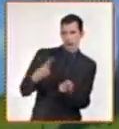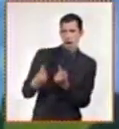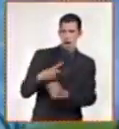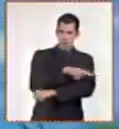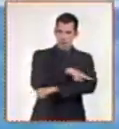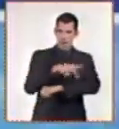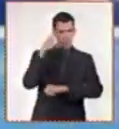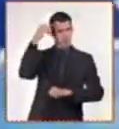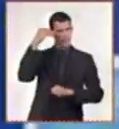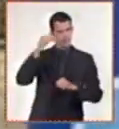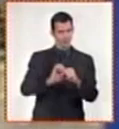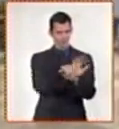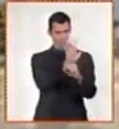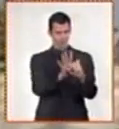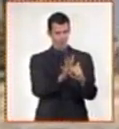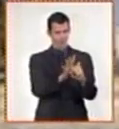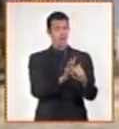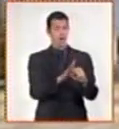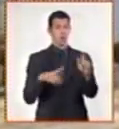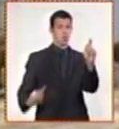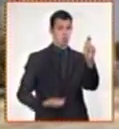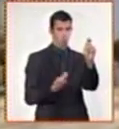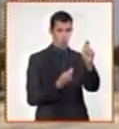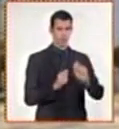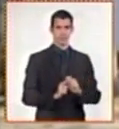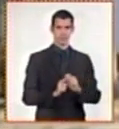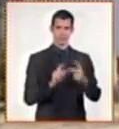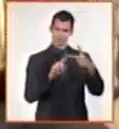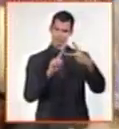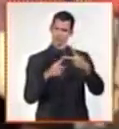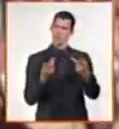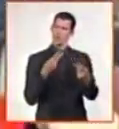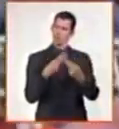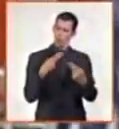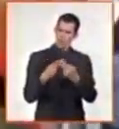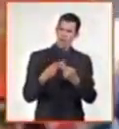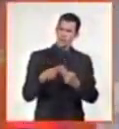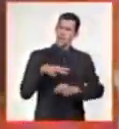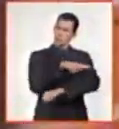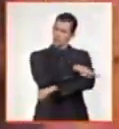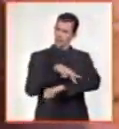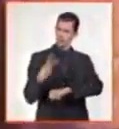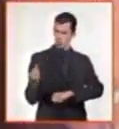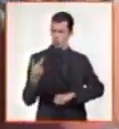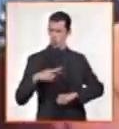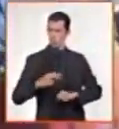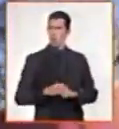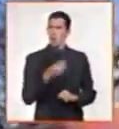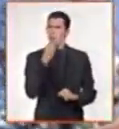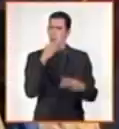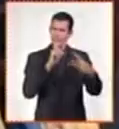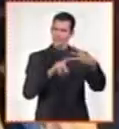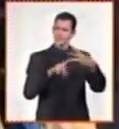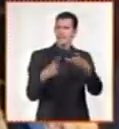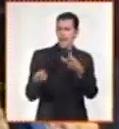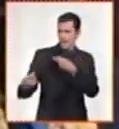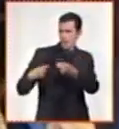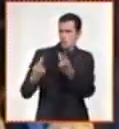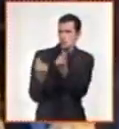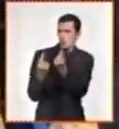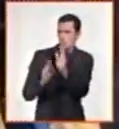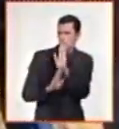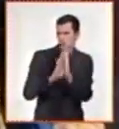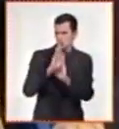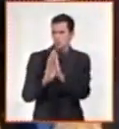la reanudación de la economía. Tras el brote de la pandemia, a pesar de